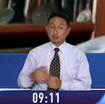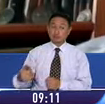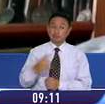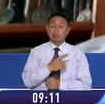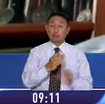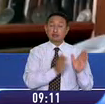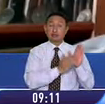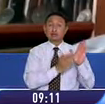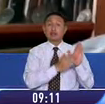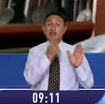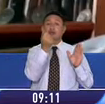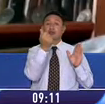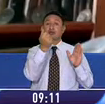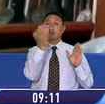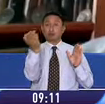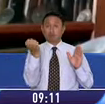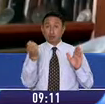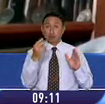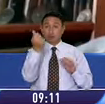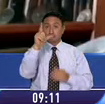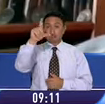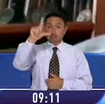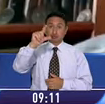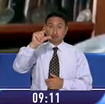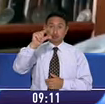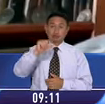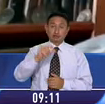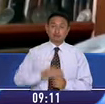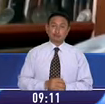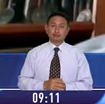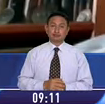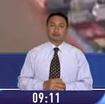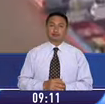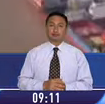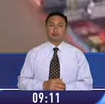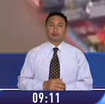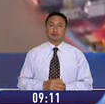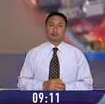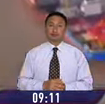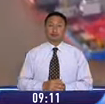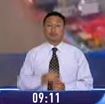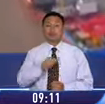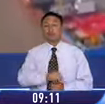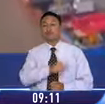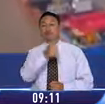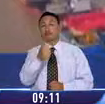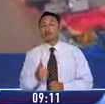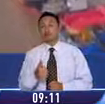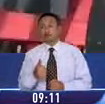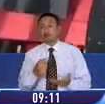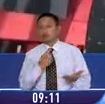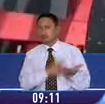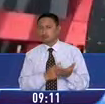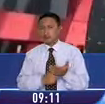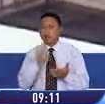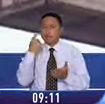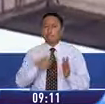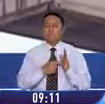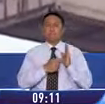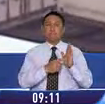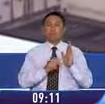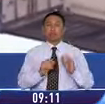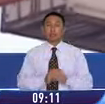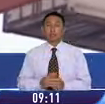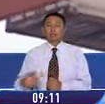reflejado en una caída en los precios de los bonos que ya se evidencia en lo que ha pasado, en lo que ha transcurrido esta mañana. Ya sí hay algunas aristas por analizar, por ejemplo, sobre